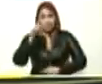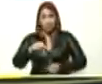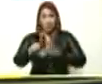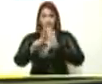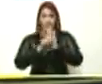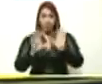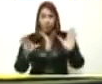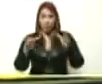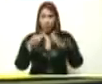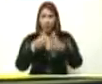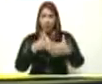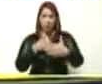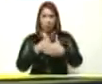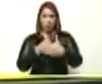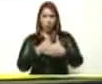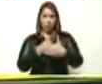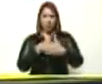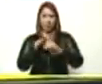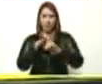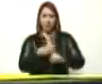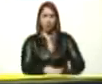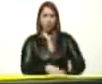ley orgánica, contra la discriminación,